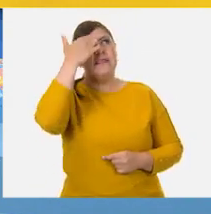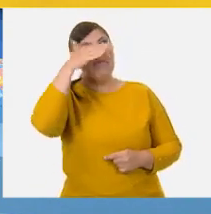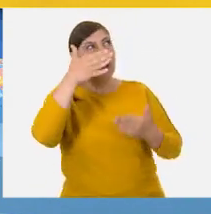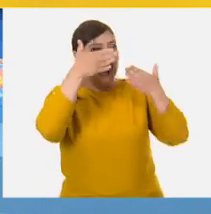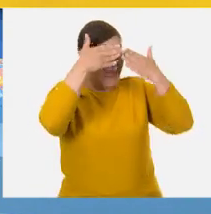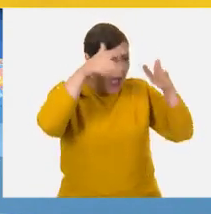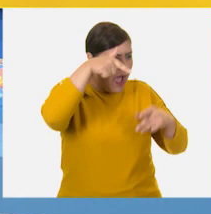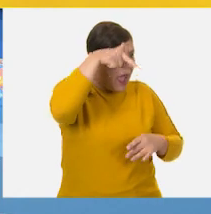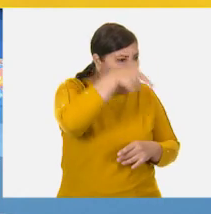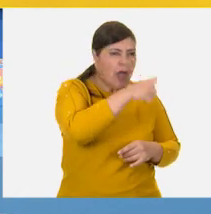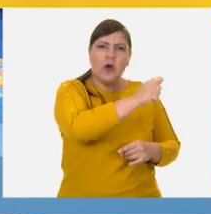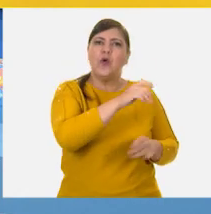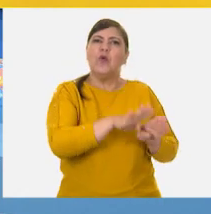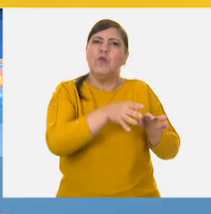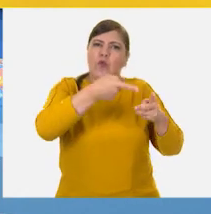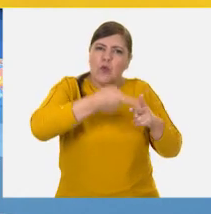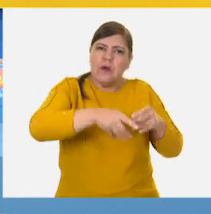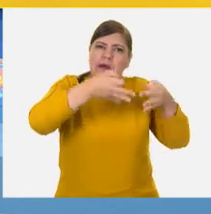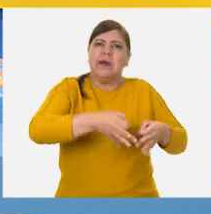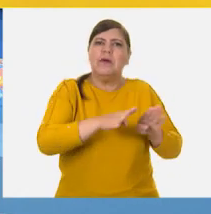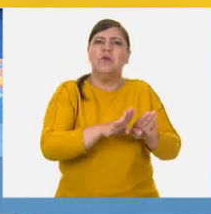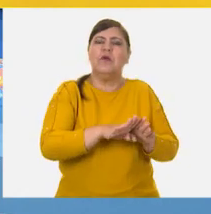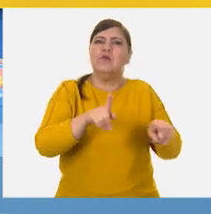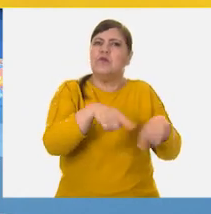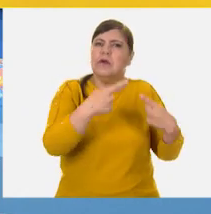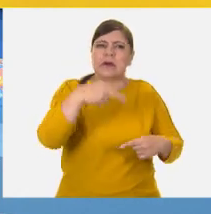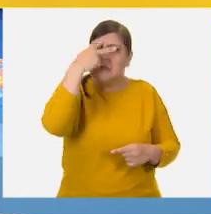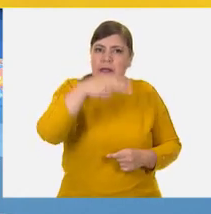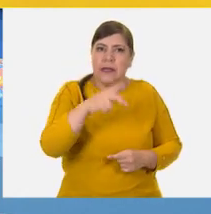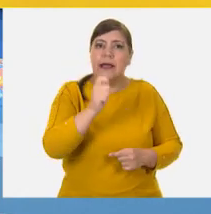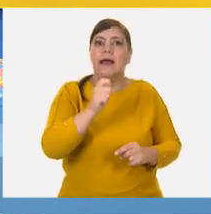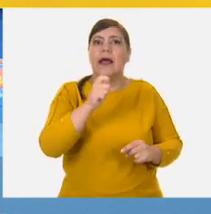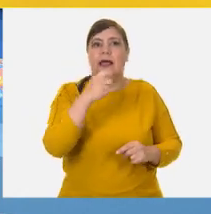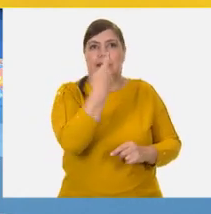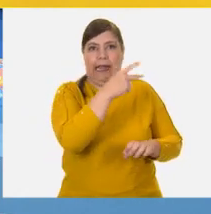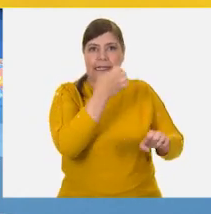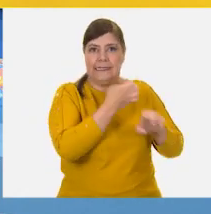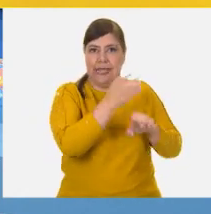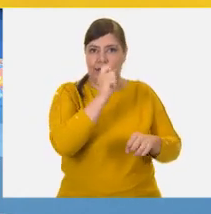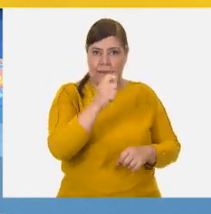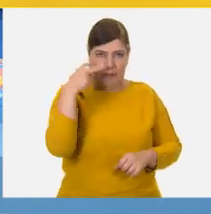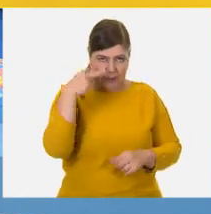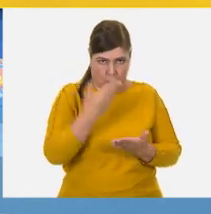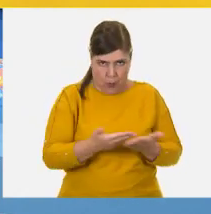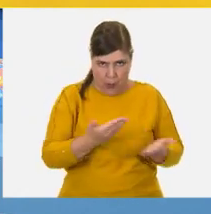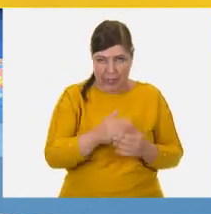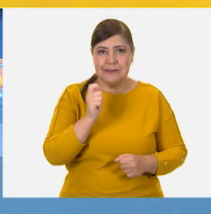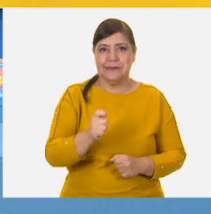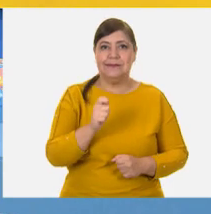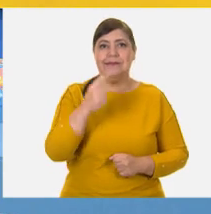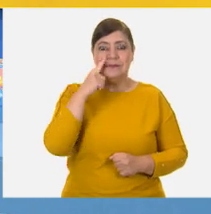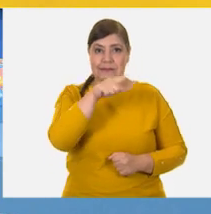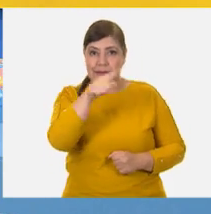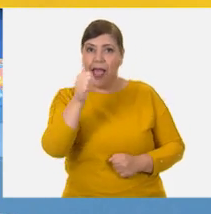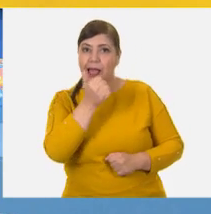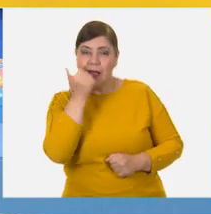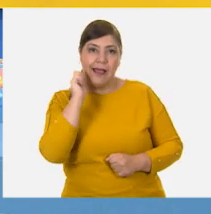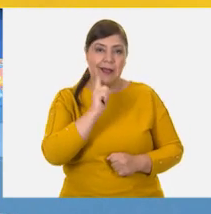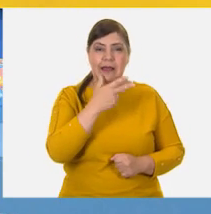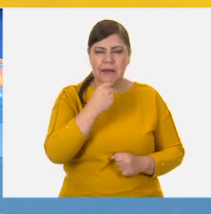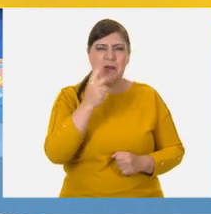de la música regional mexicana. En este caso, del estado de Veracruz. Las alumnas y alumnos pueden